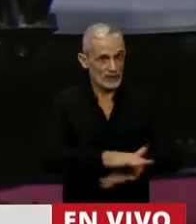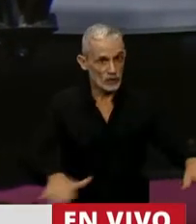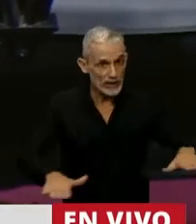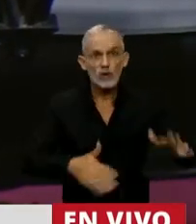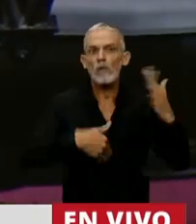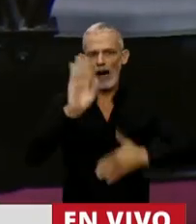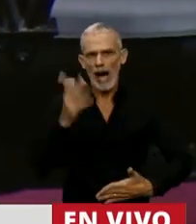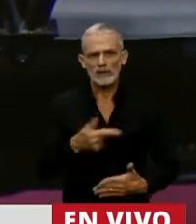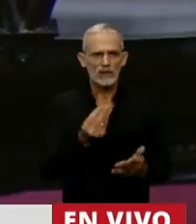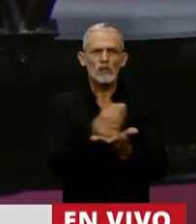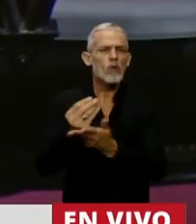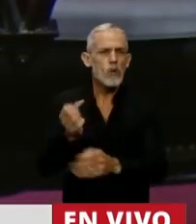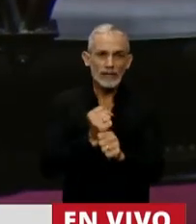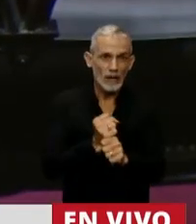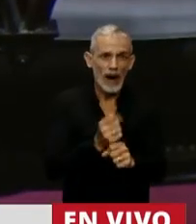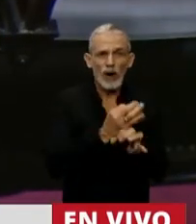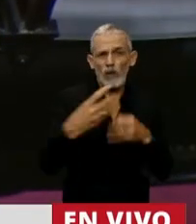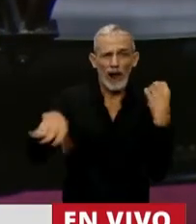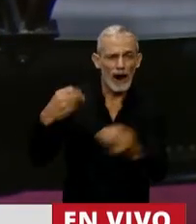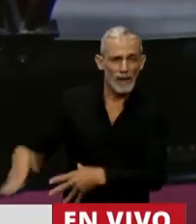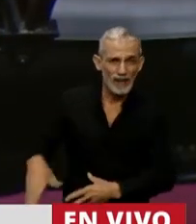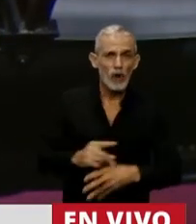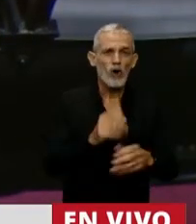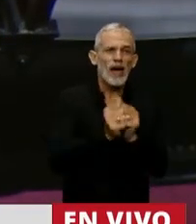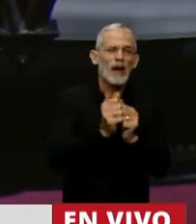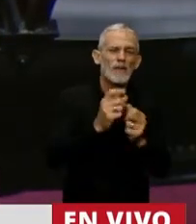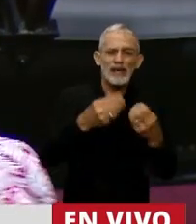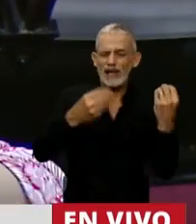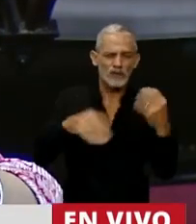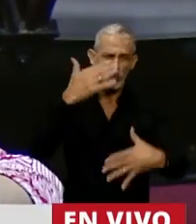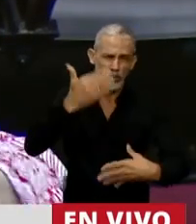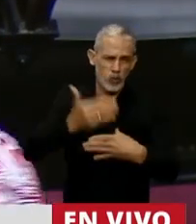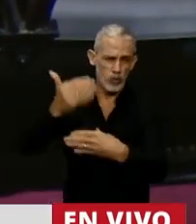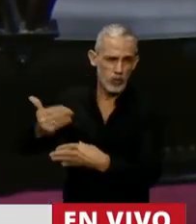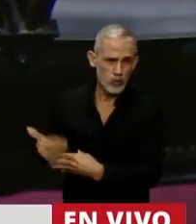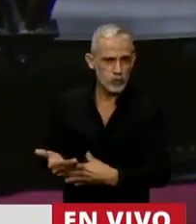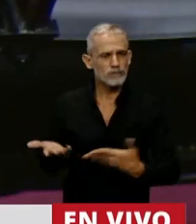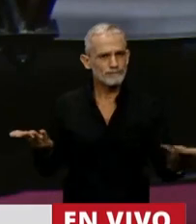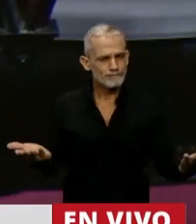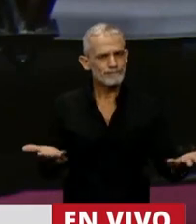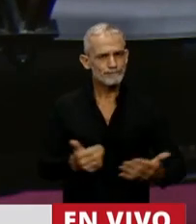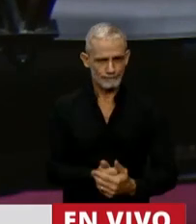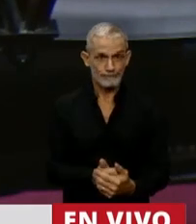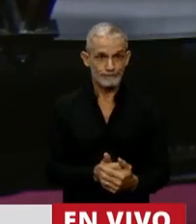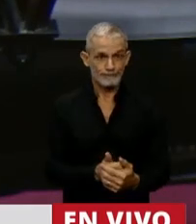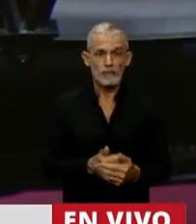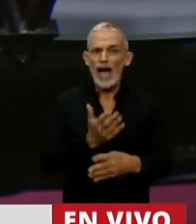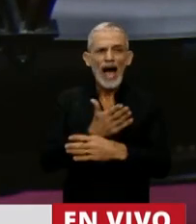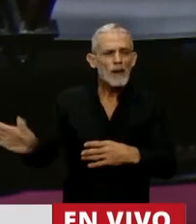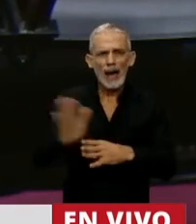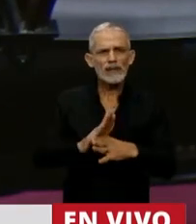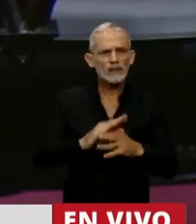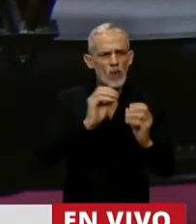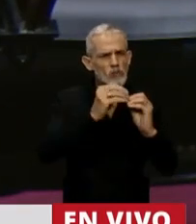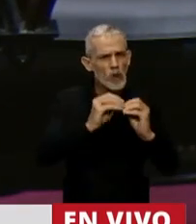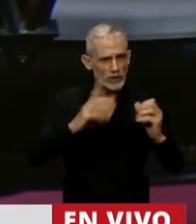sobre todo, desempleo, deserción escolar, pymes en crisis, entre otras. Más allá de todas las